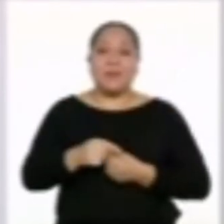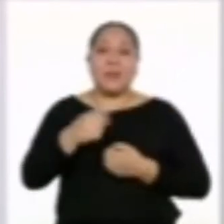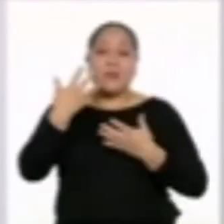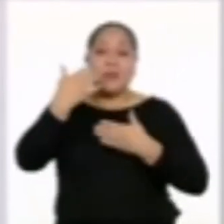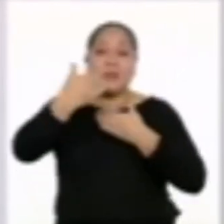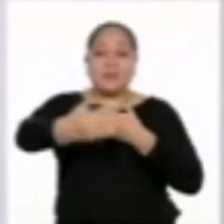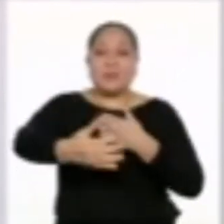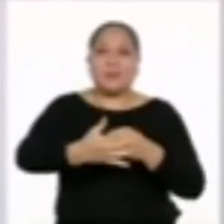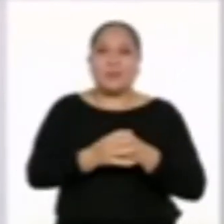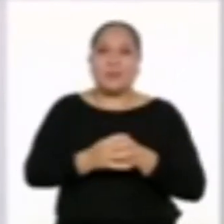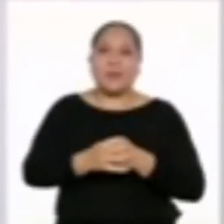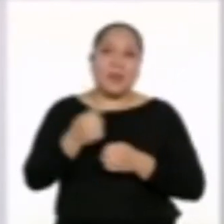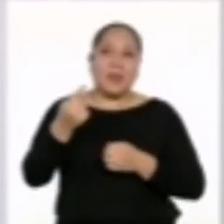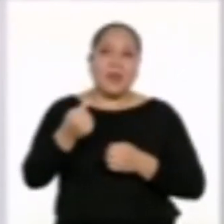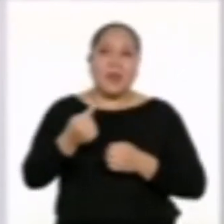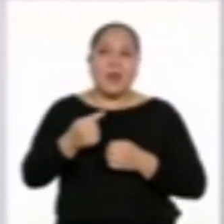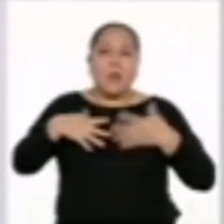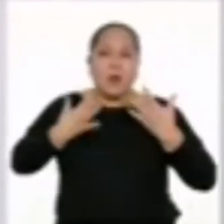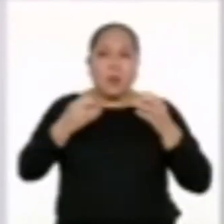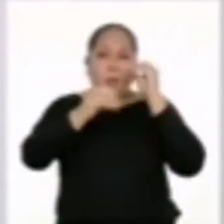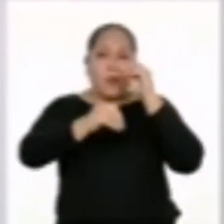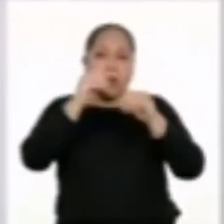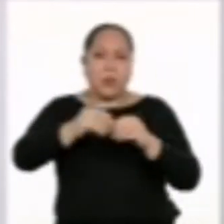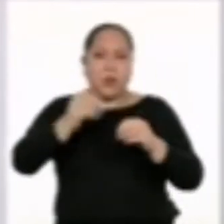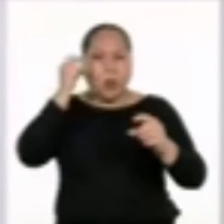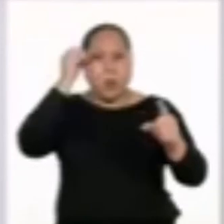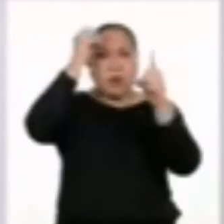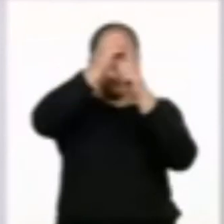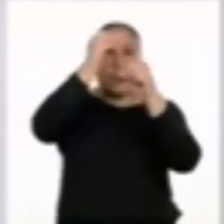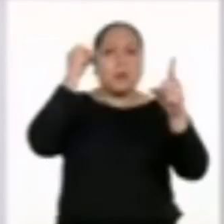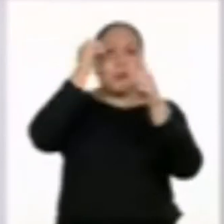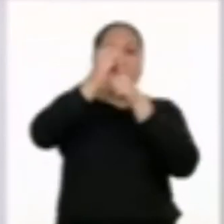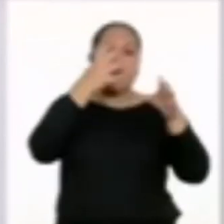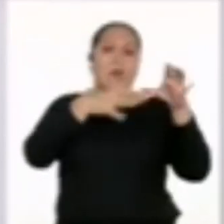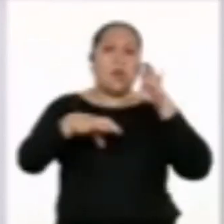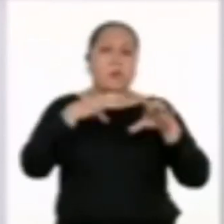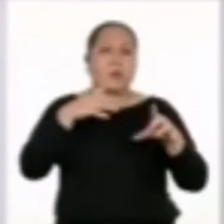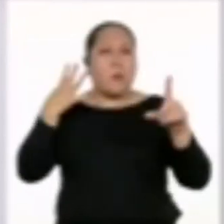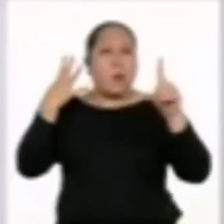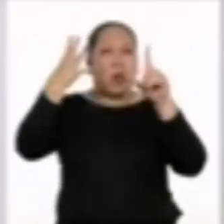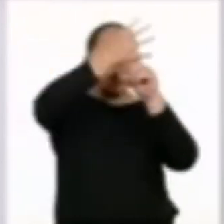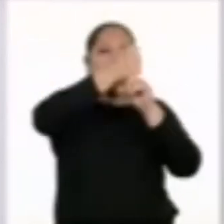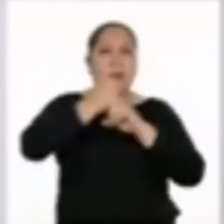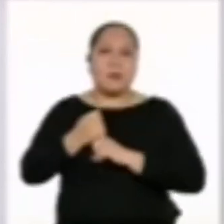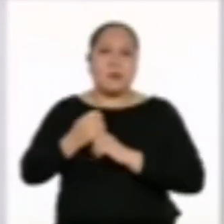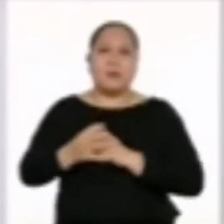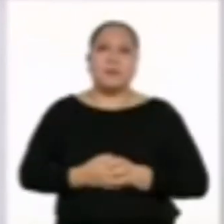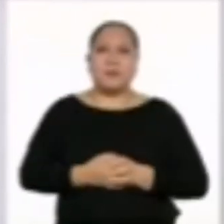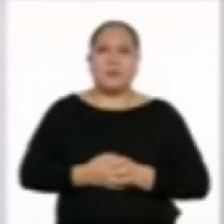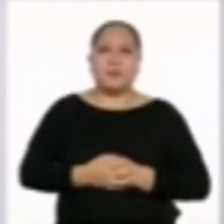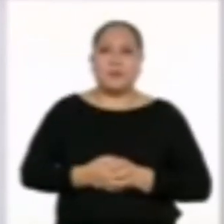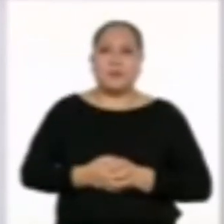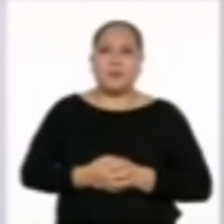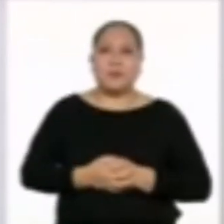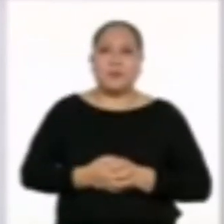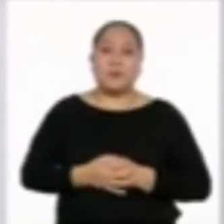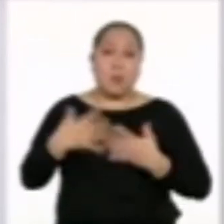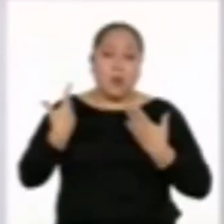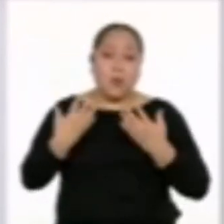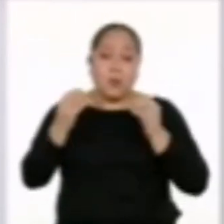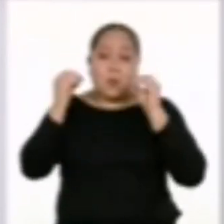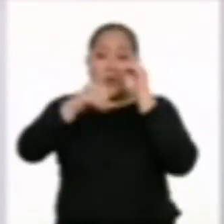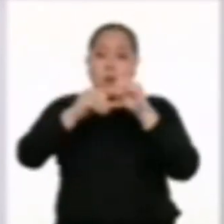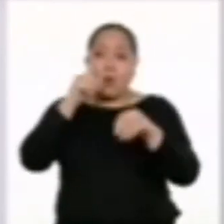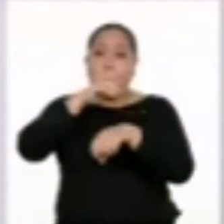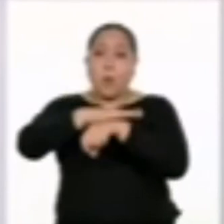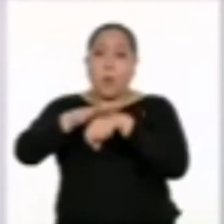y consecuencias, podremos plantearnos objetivos y acciones para lograrlos. Podemos aplicar un